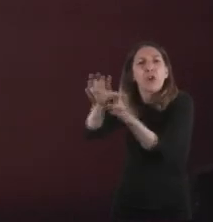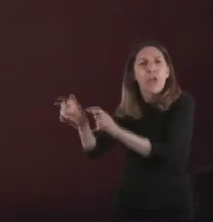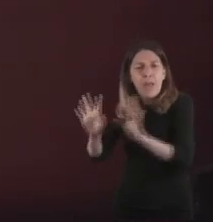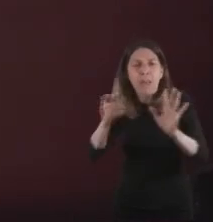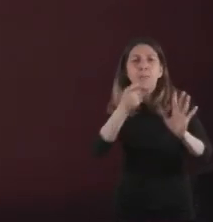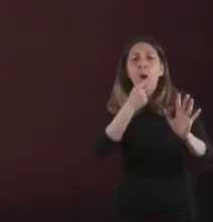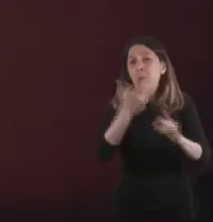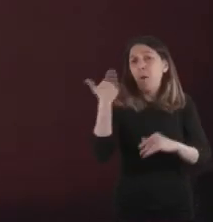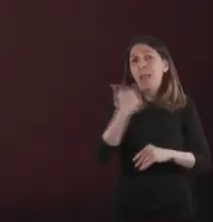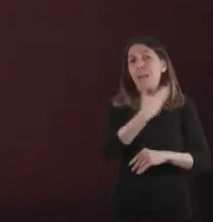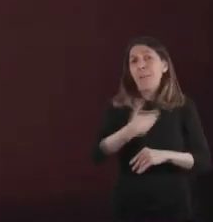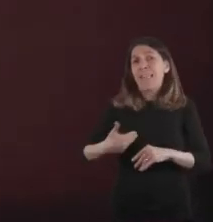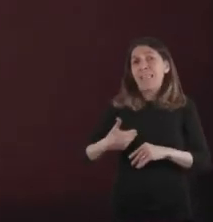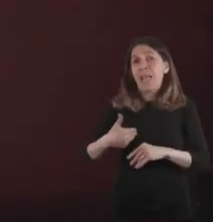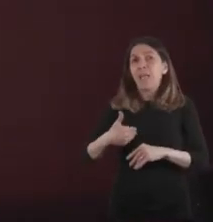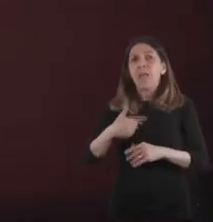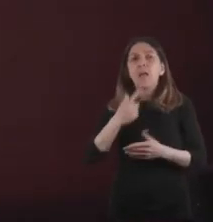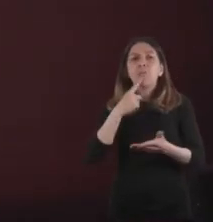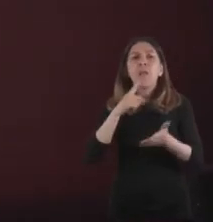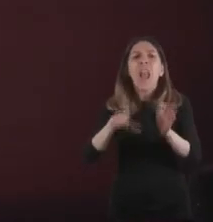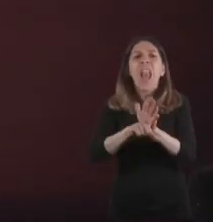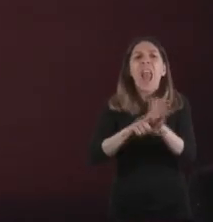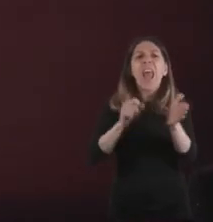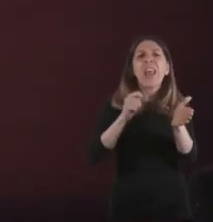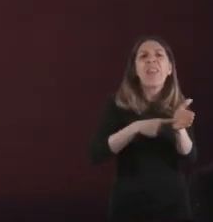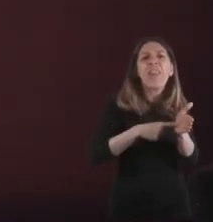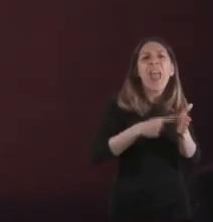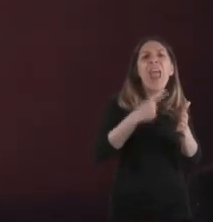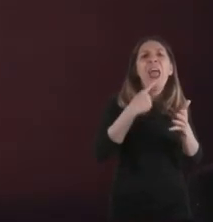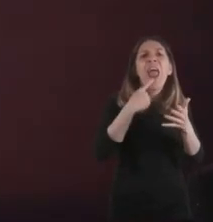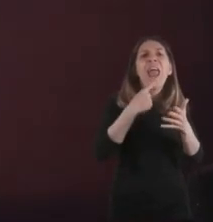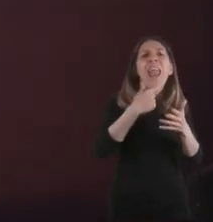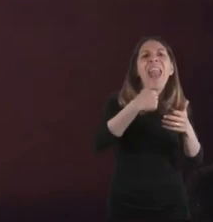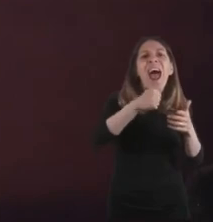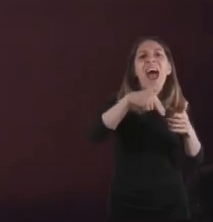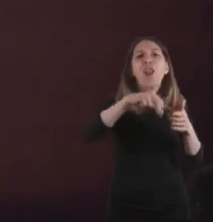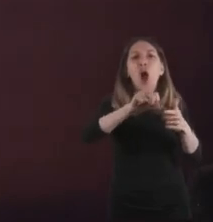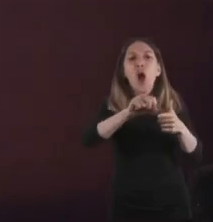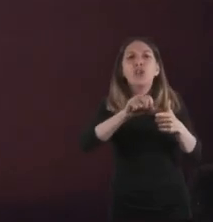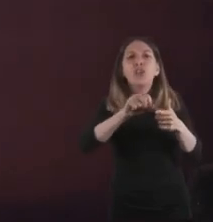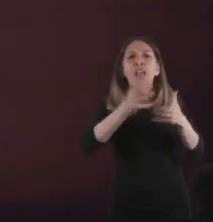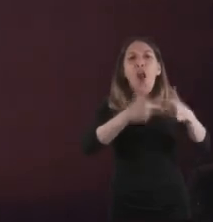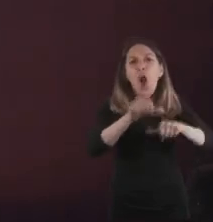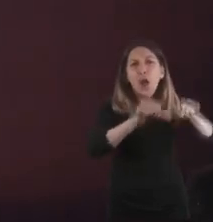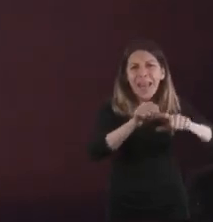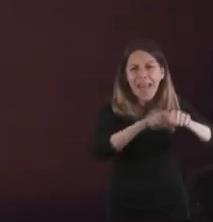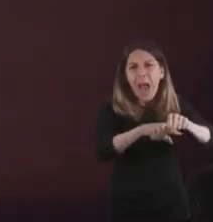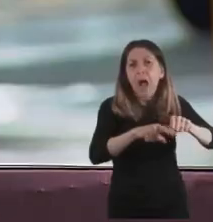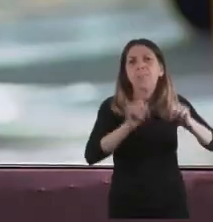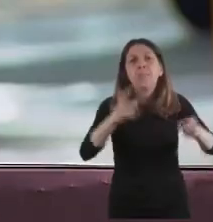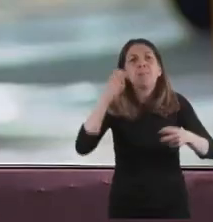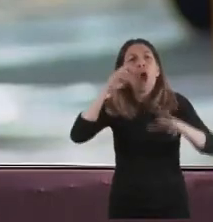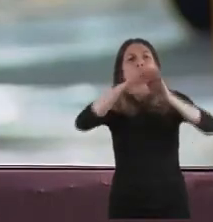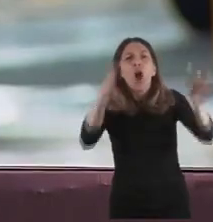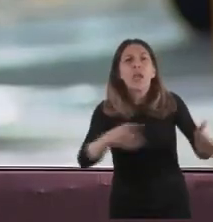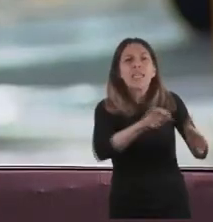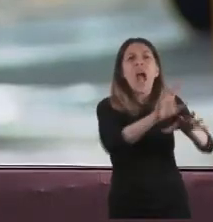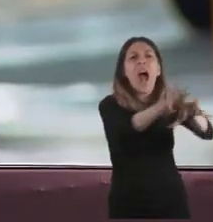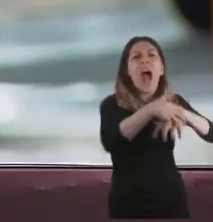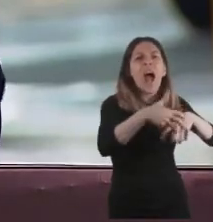presidente promulgaba la ley de bio y nanotecnología. Tenemos en el Congreso en discusión la ley de